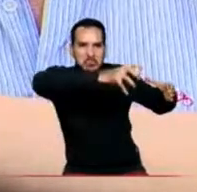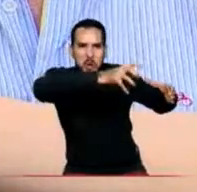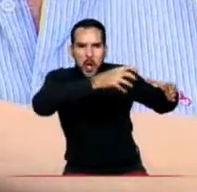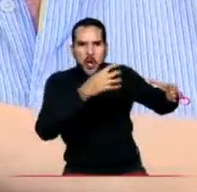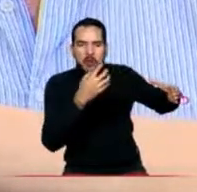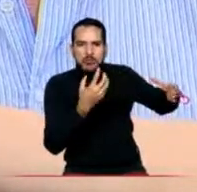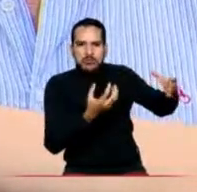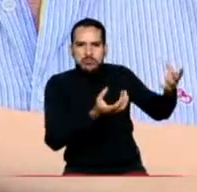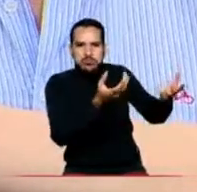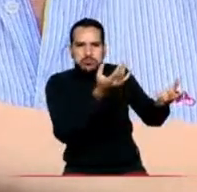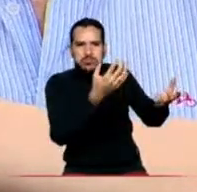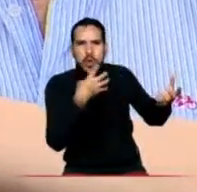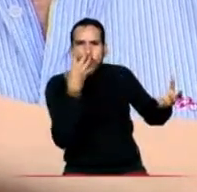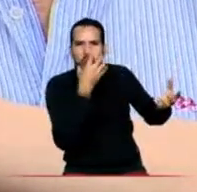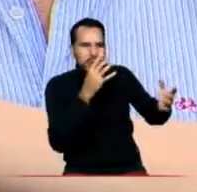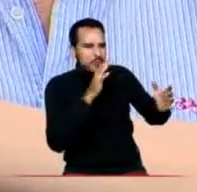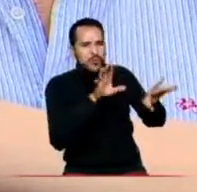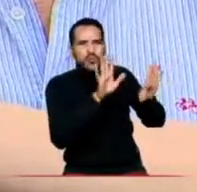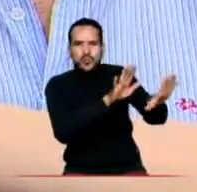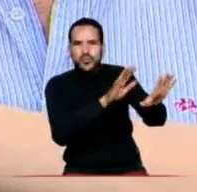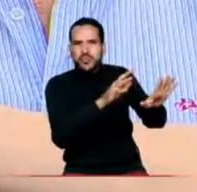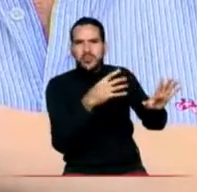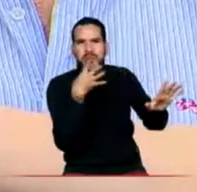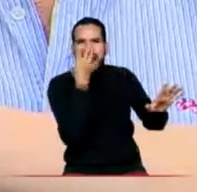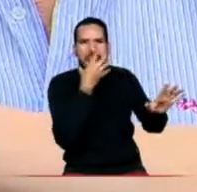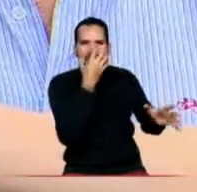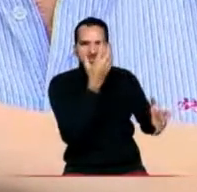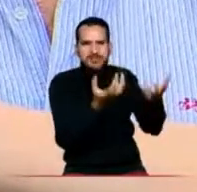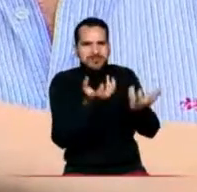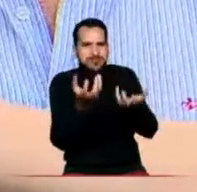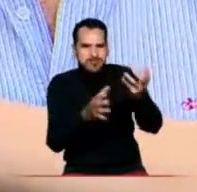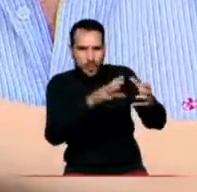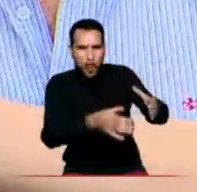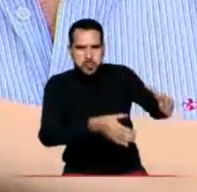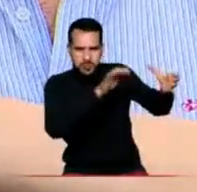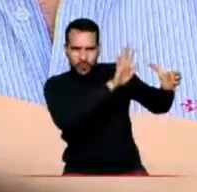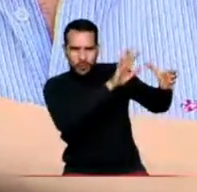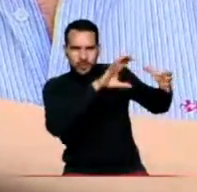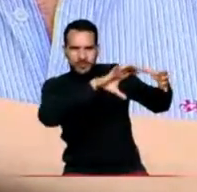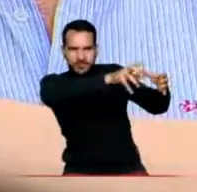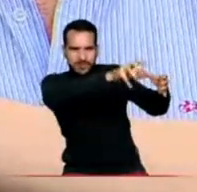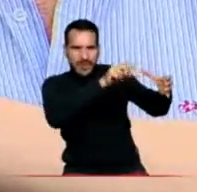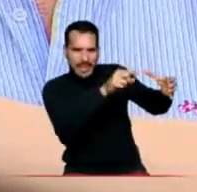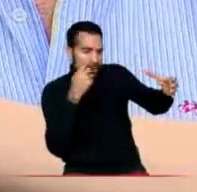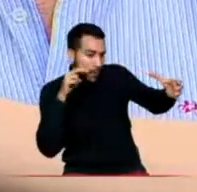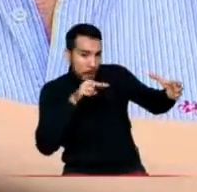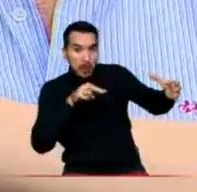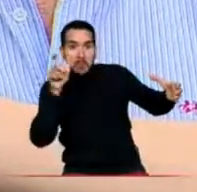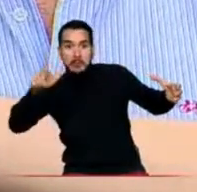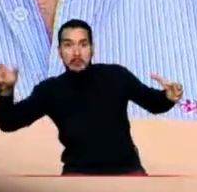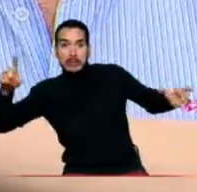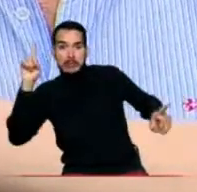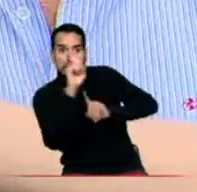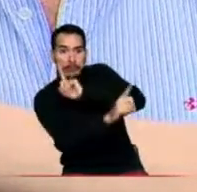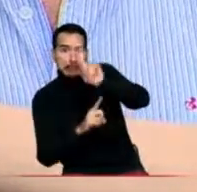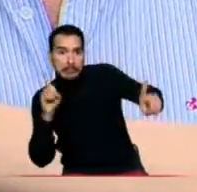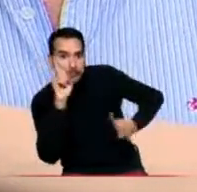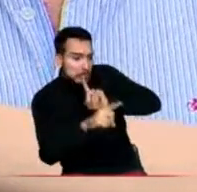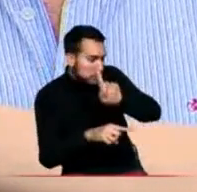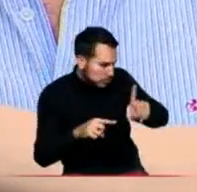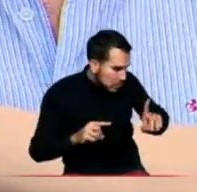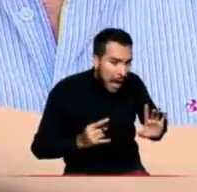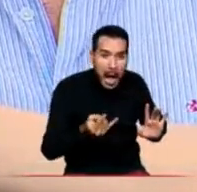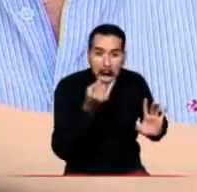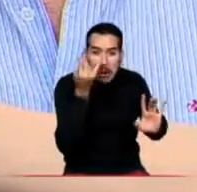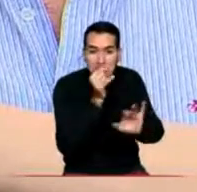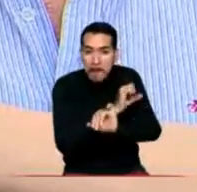se acordona el lugar, personal de antiexplosivos llega, hace su protocolo, se descarta la presencia de explosivos,